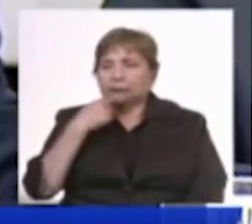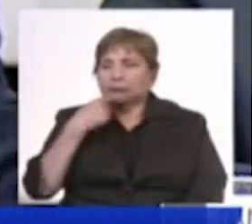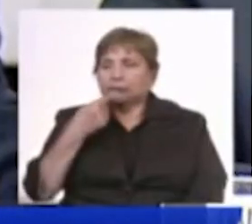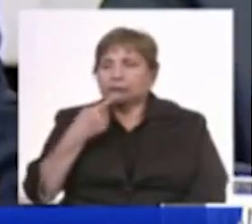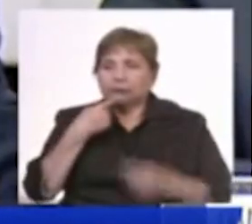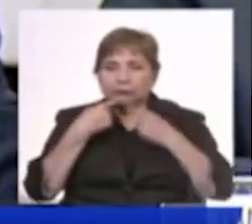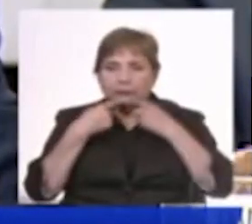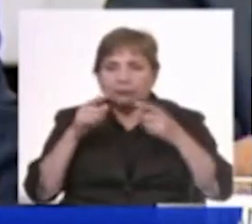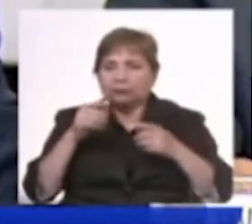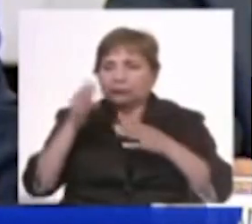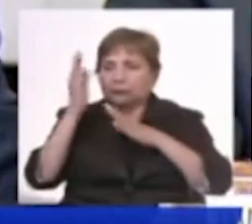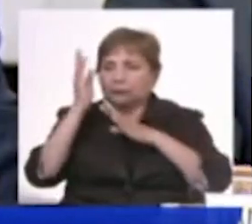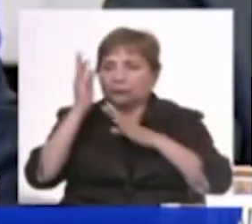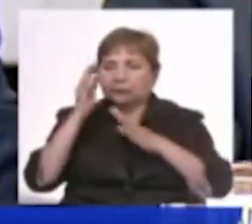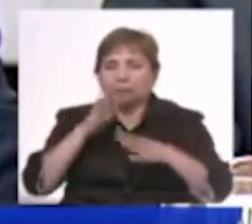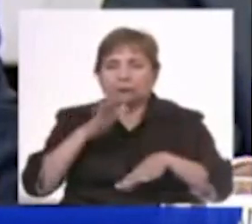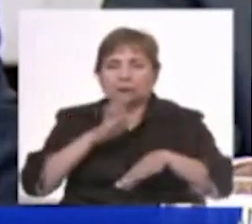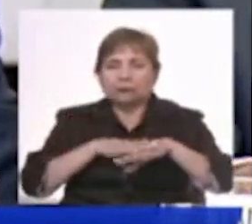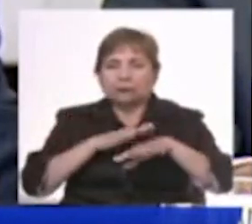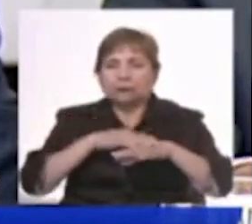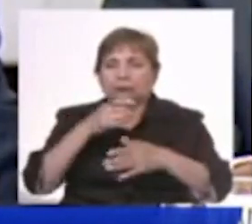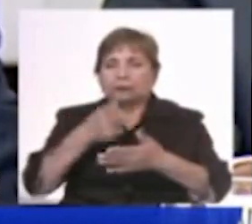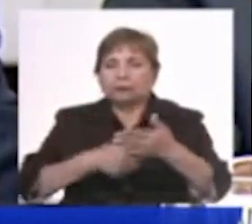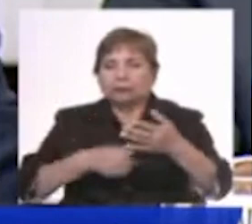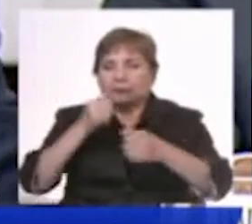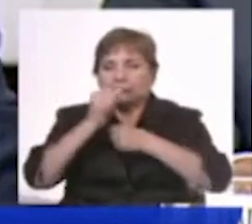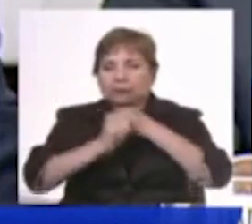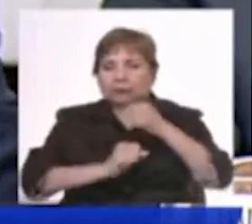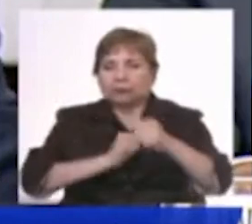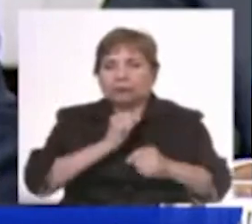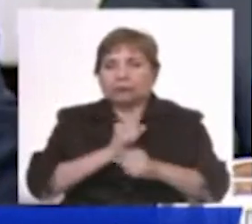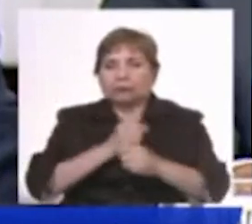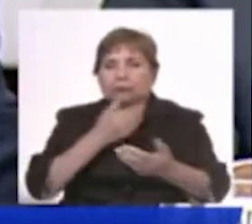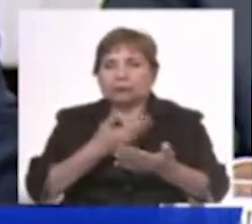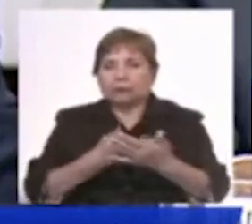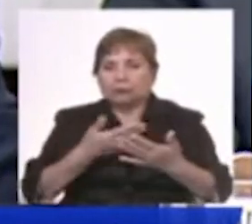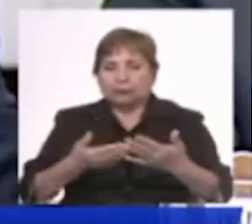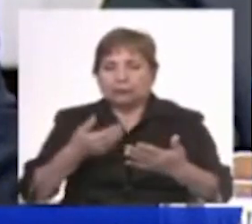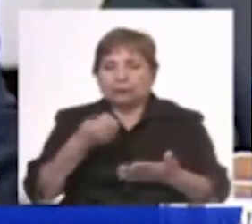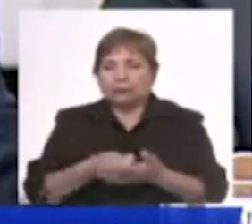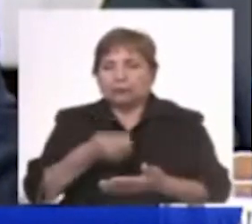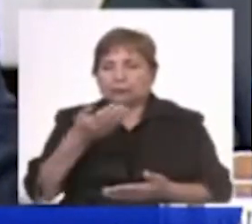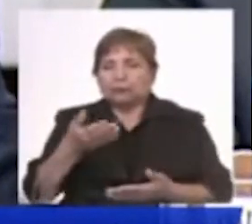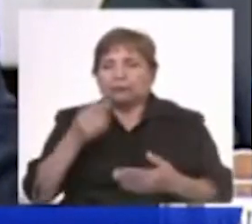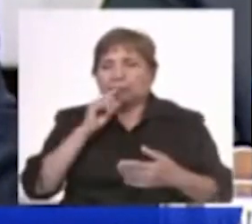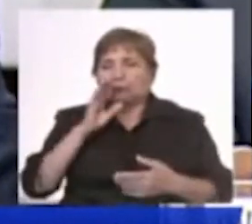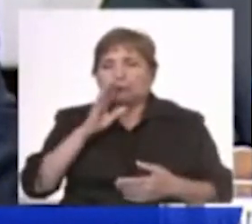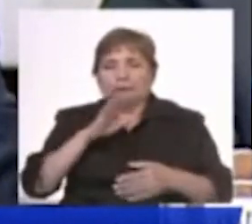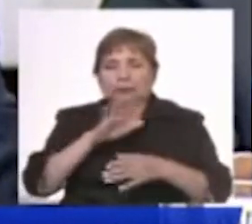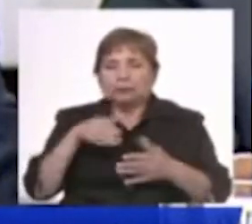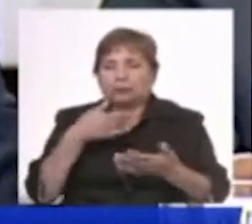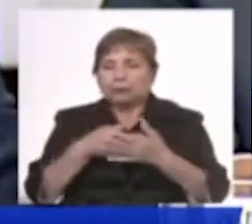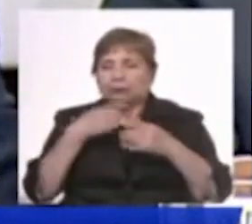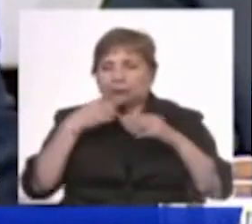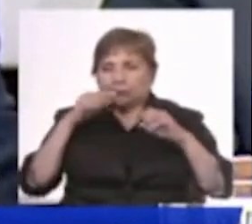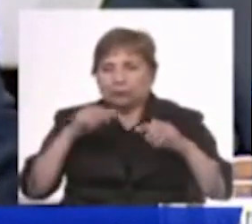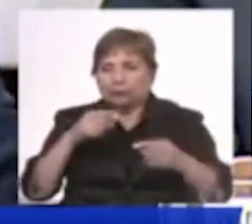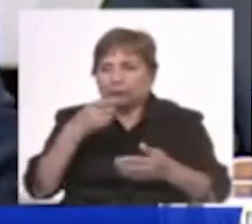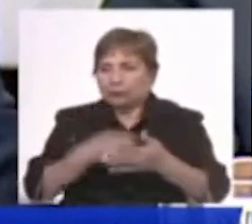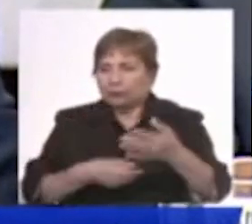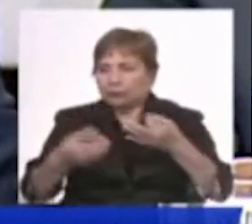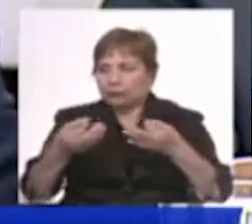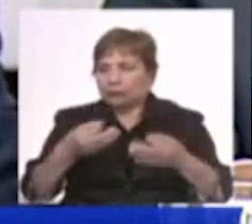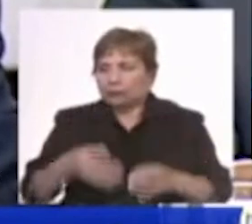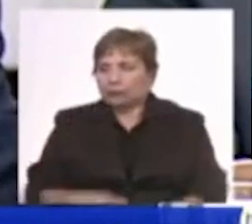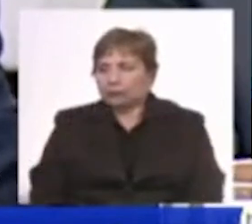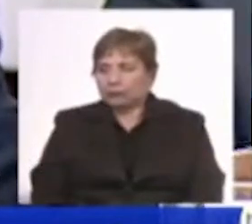mencionó en la conferencia sobre el presupuesto anual y queríamos saber si las compras de las que se han hablado todas están presupuestadas.